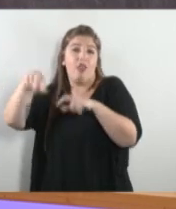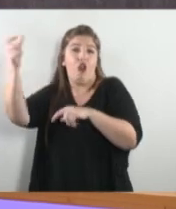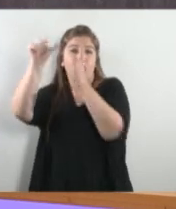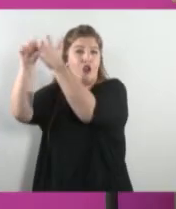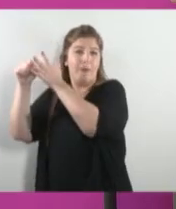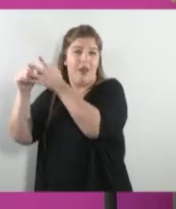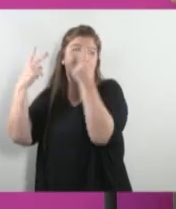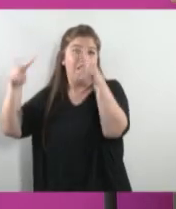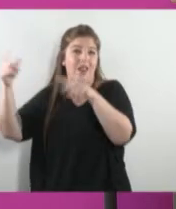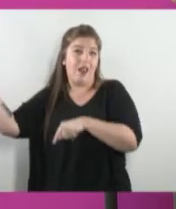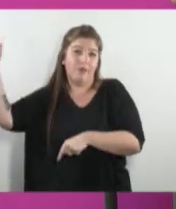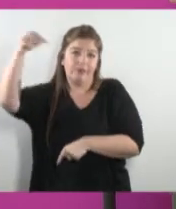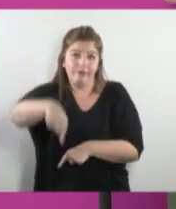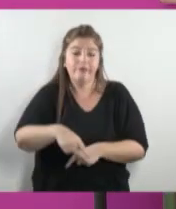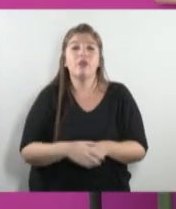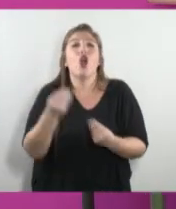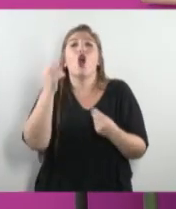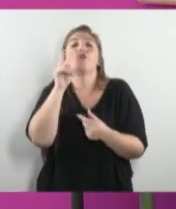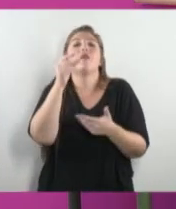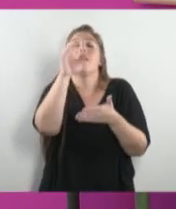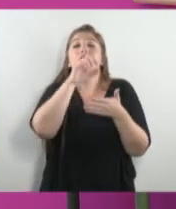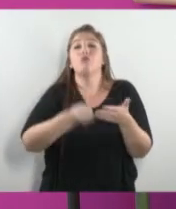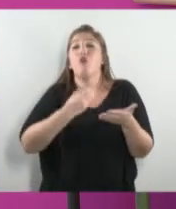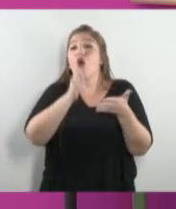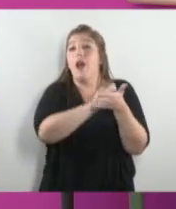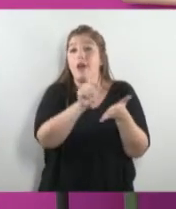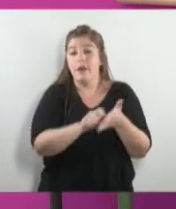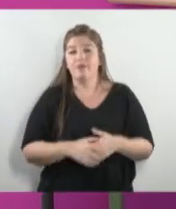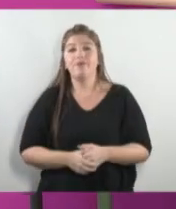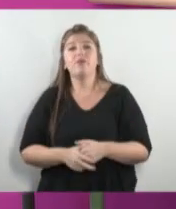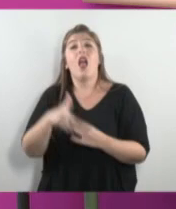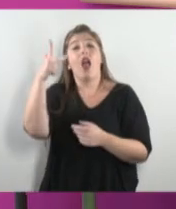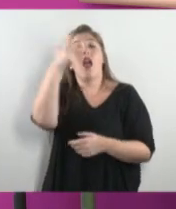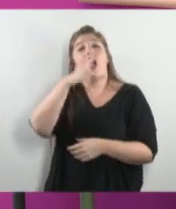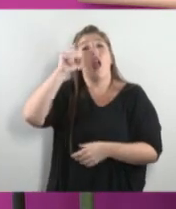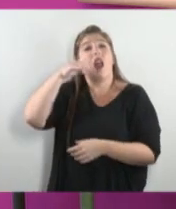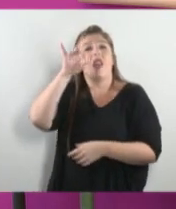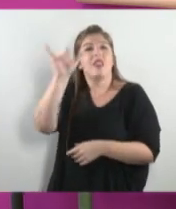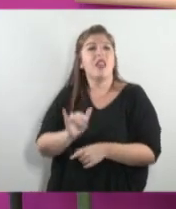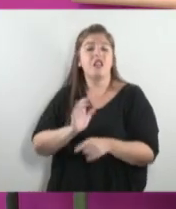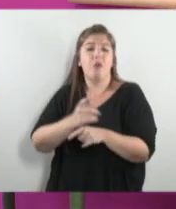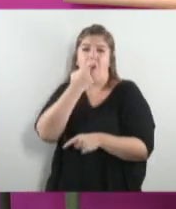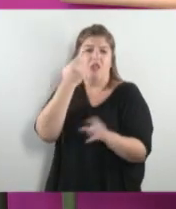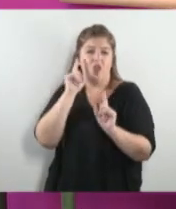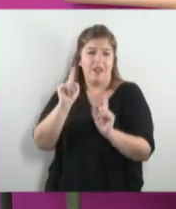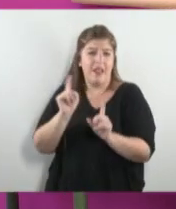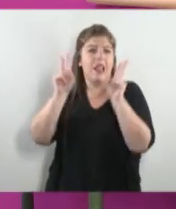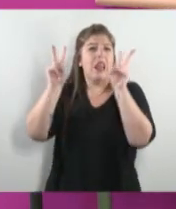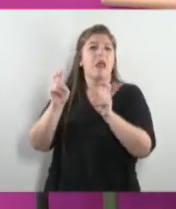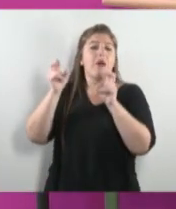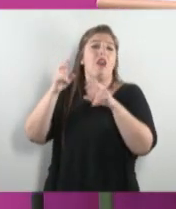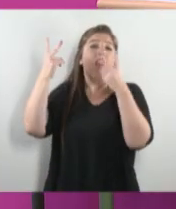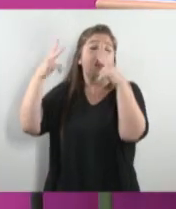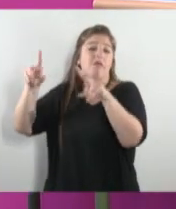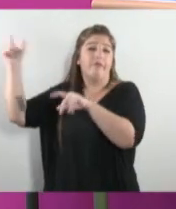el poema. Bueno, Hernández no estaba interesado en hacer hincapié en la inmigración. Uh-huh. Por el contrario, la figura